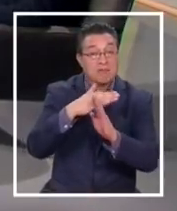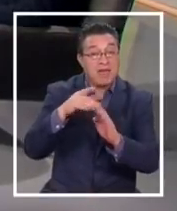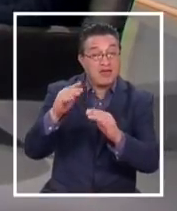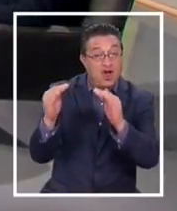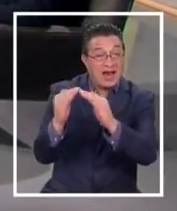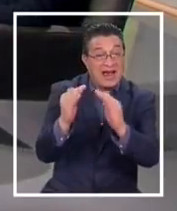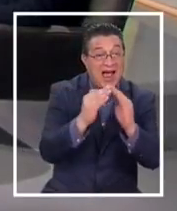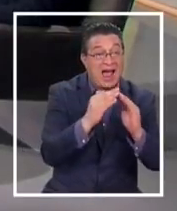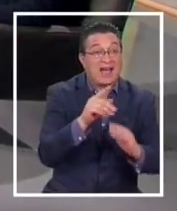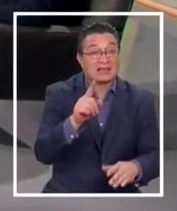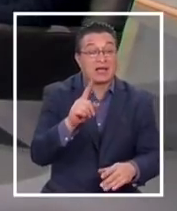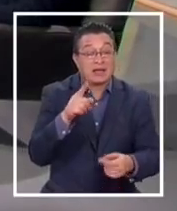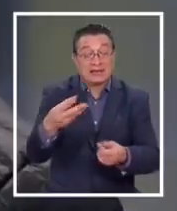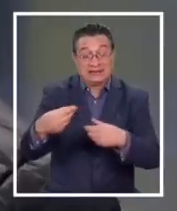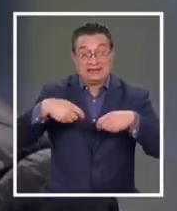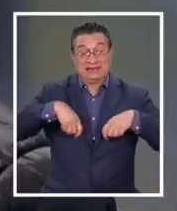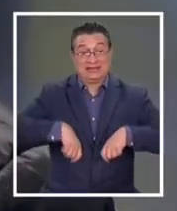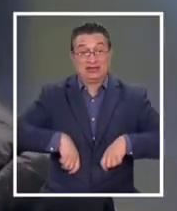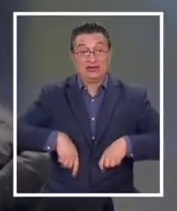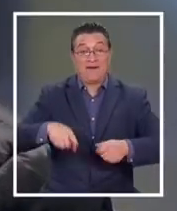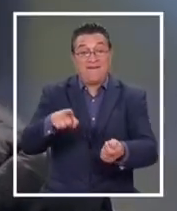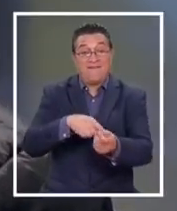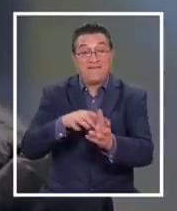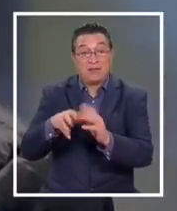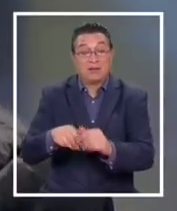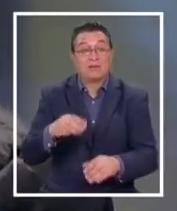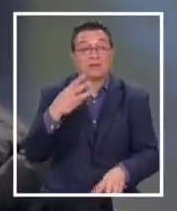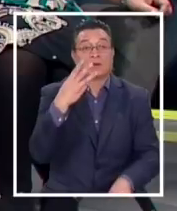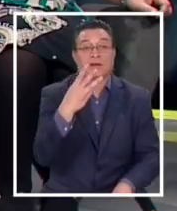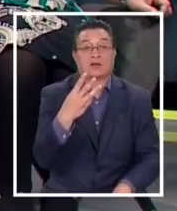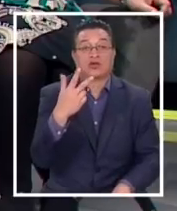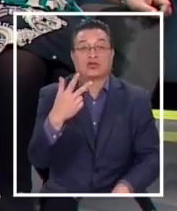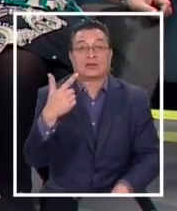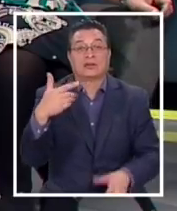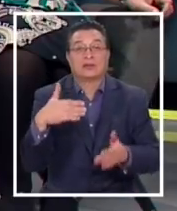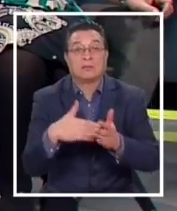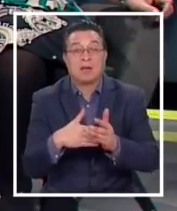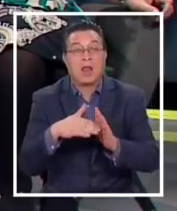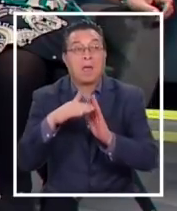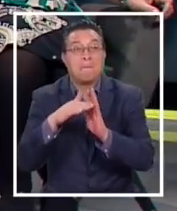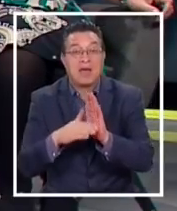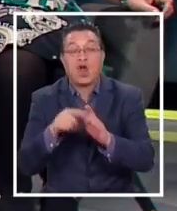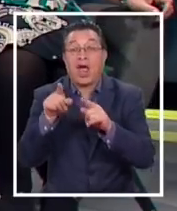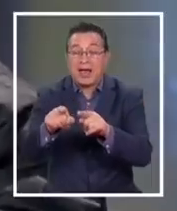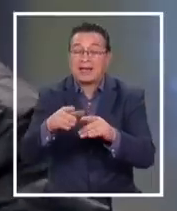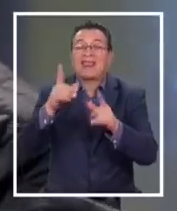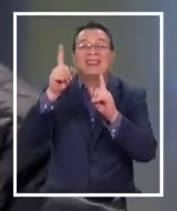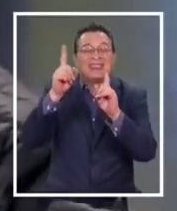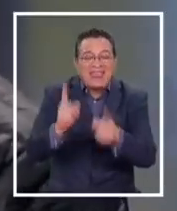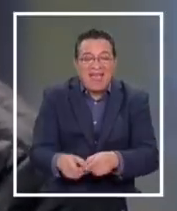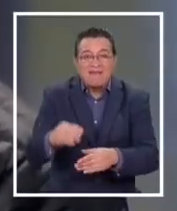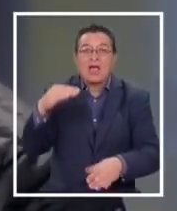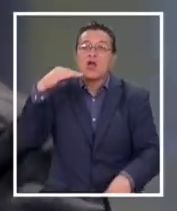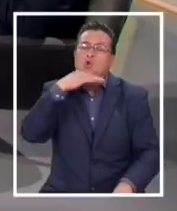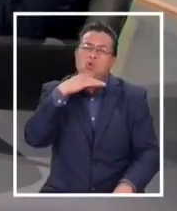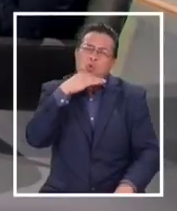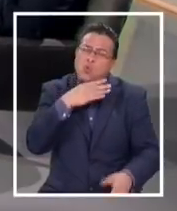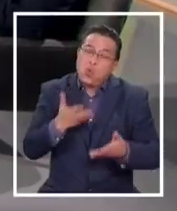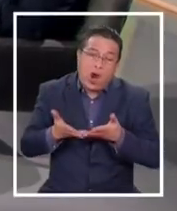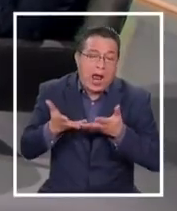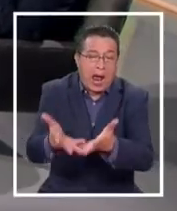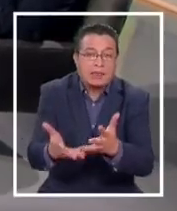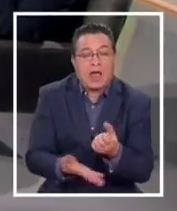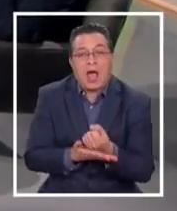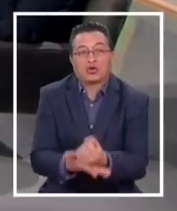ingreso familiar es inferior a 337.000 pesos. A esa gente hay que ayudarla lo más rápido posible. A esa gente hoy día se le